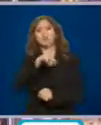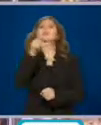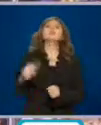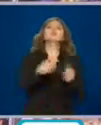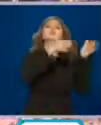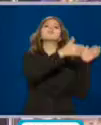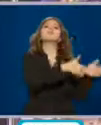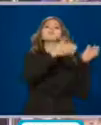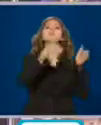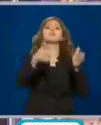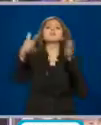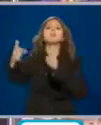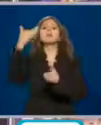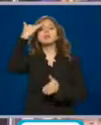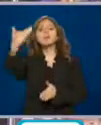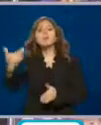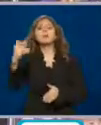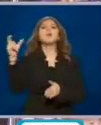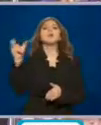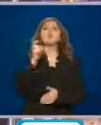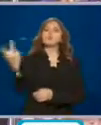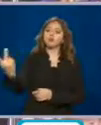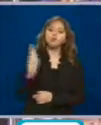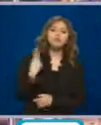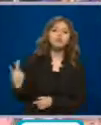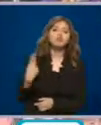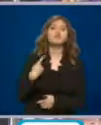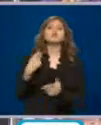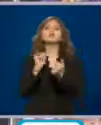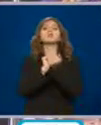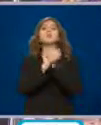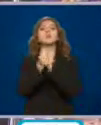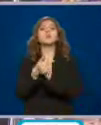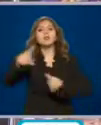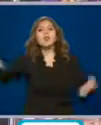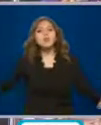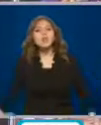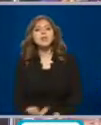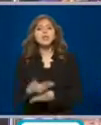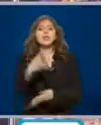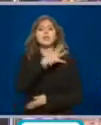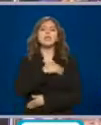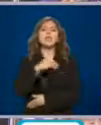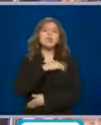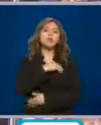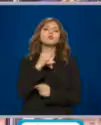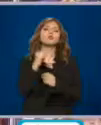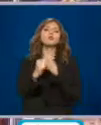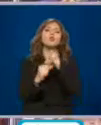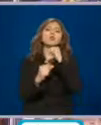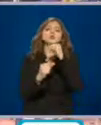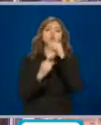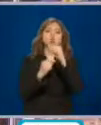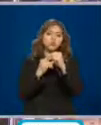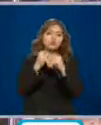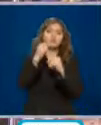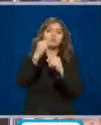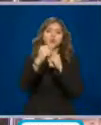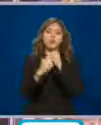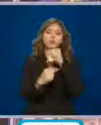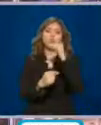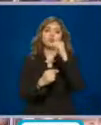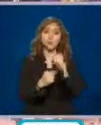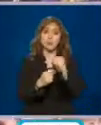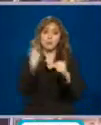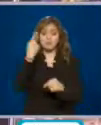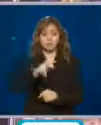diferentes etapas, ¿no? O sea, por ejemplo, pues la pareja, luego vienen los hijos, y entonces todo esto va haciendo poco a poco, paulatinamente. Sí. En